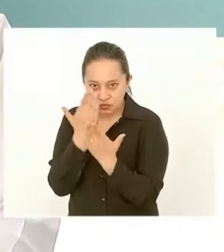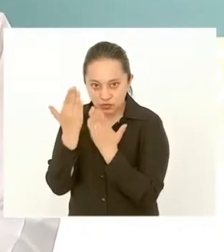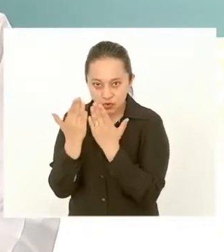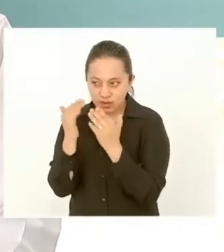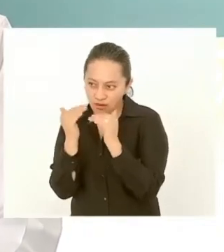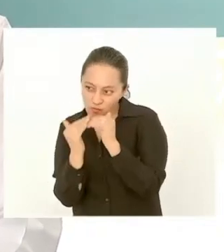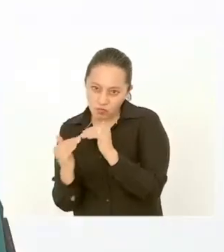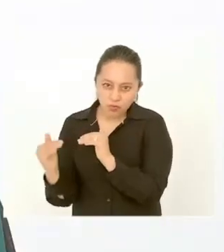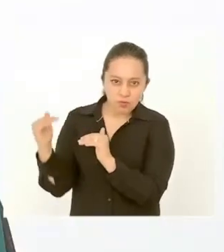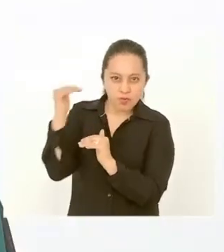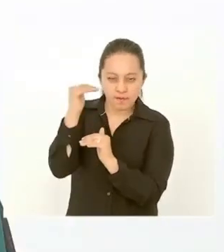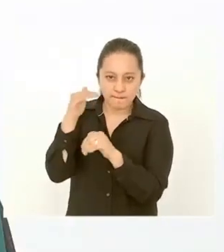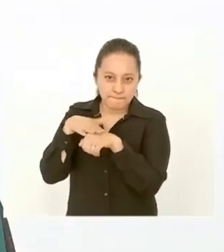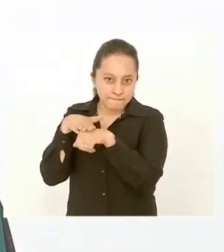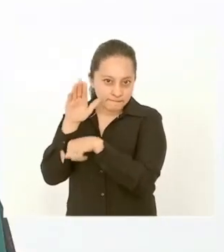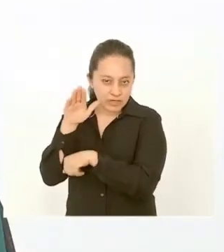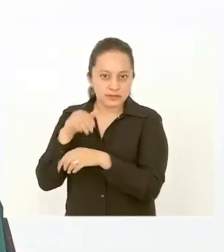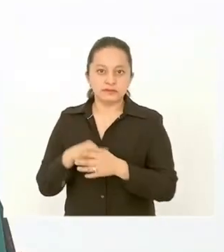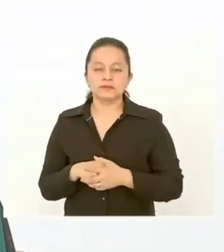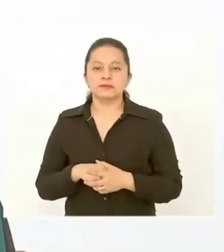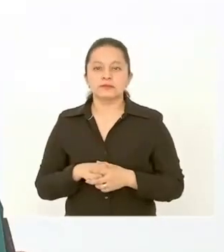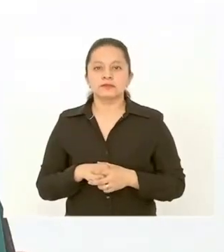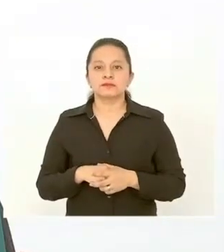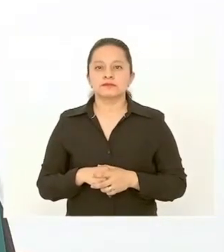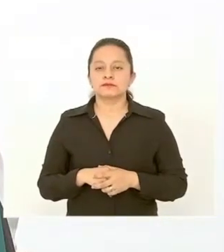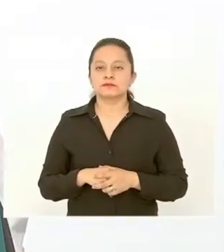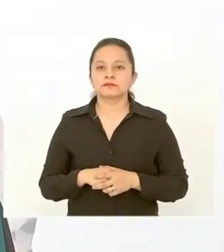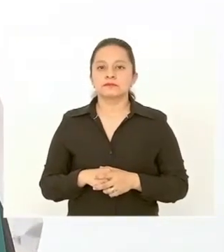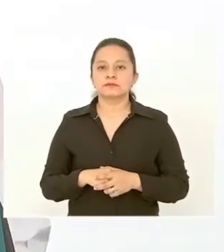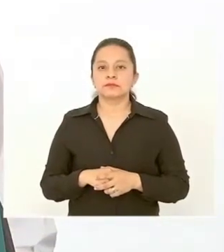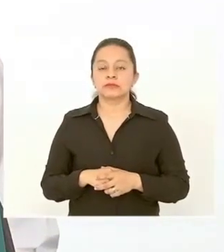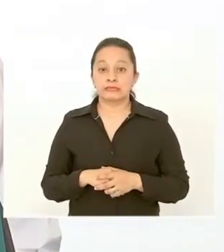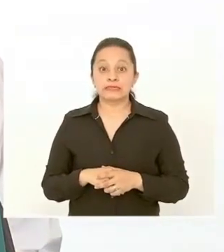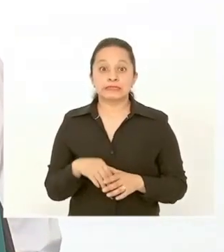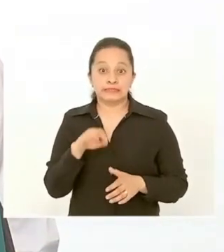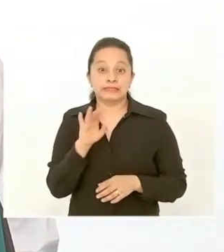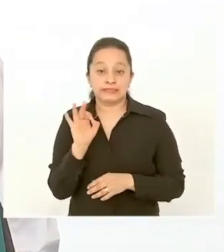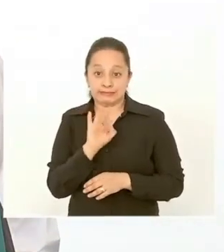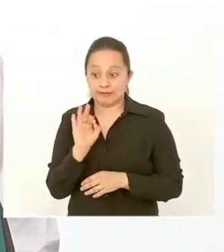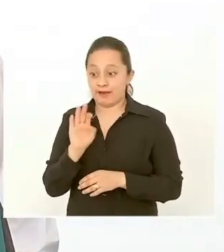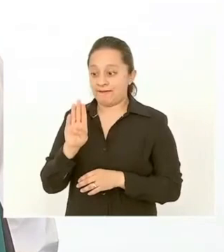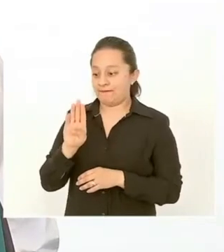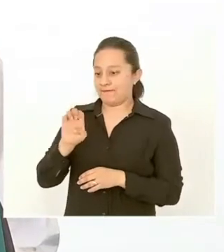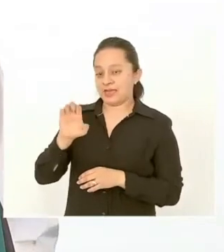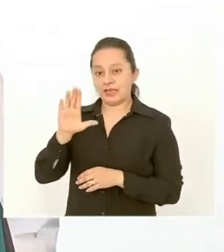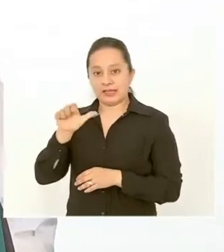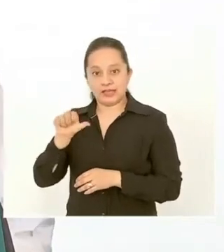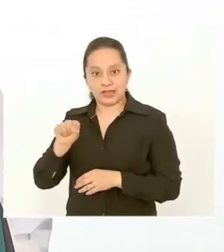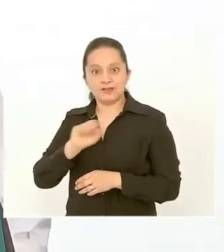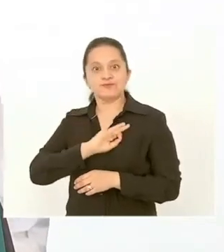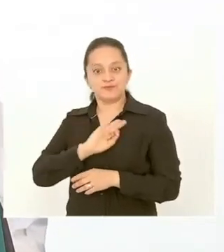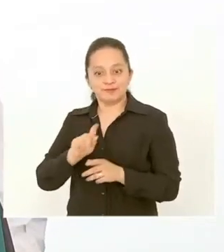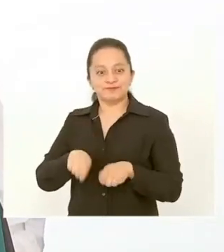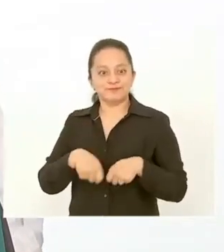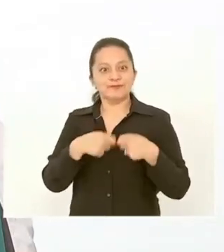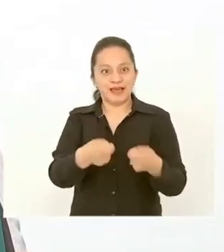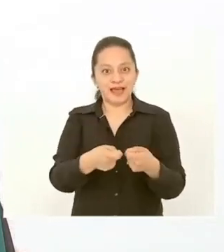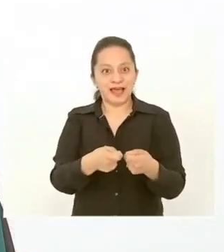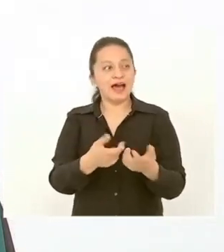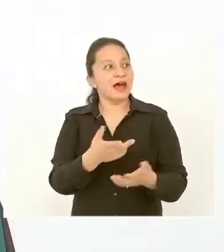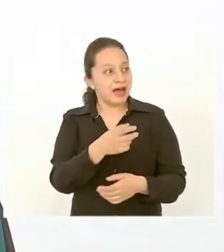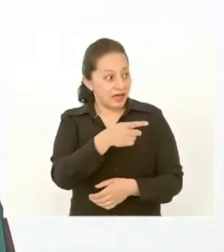tenemos abierta la posibilidad de entregar becas para que todos los médicos generales que quieran especializarse